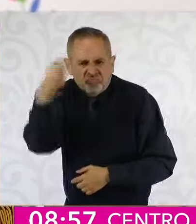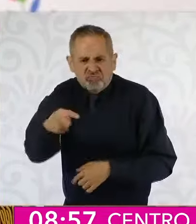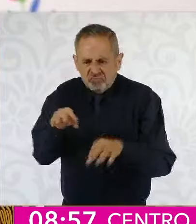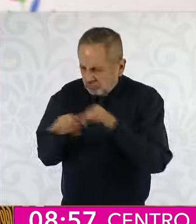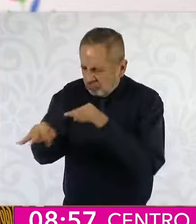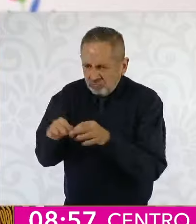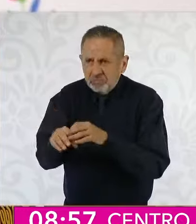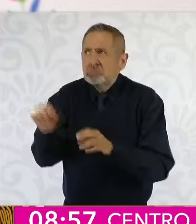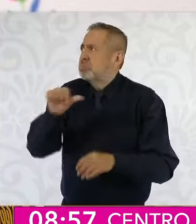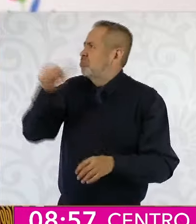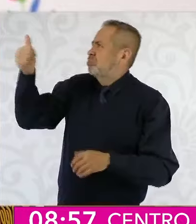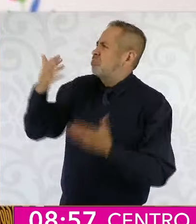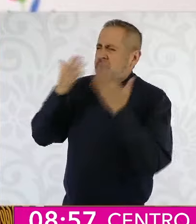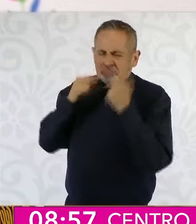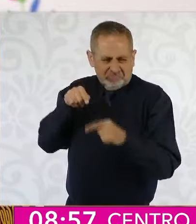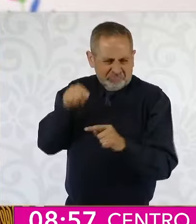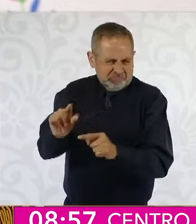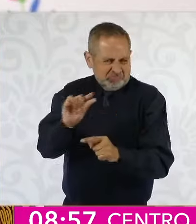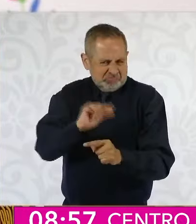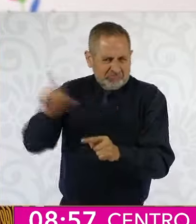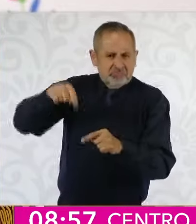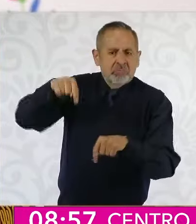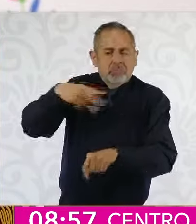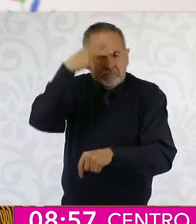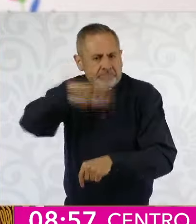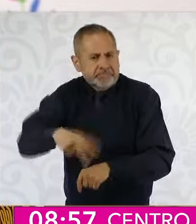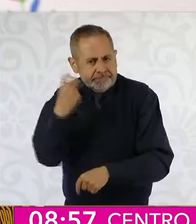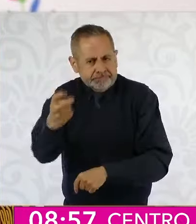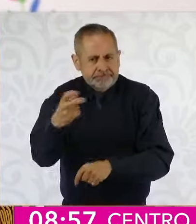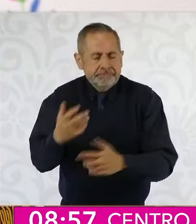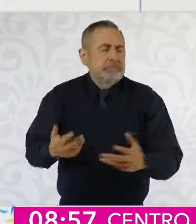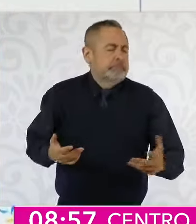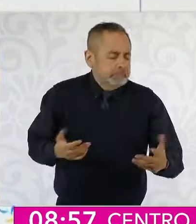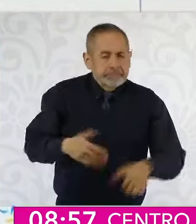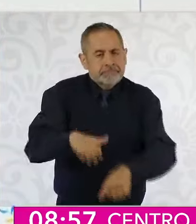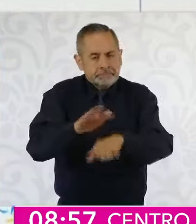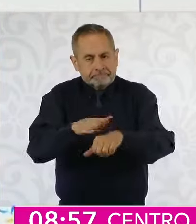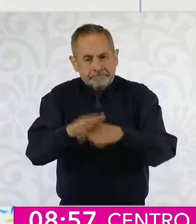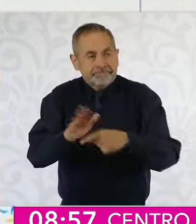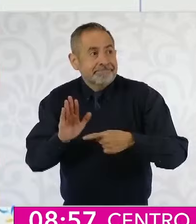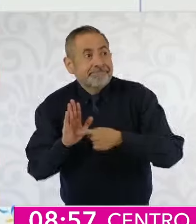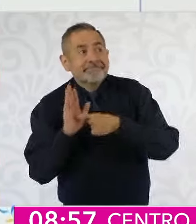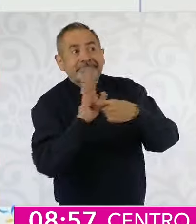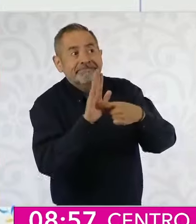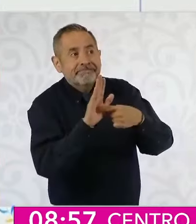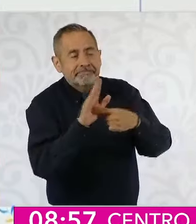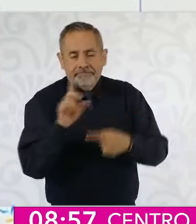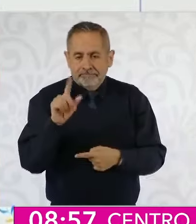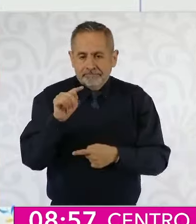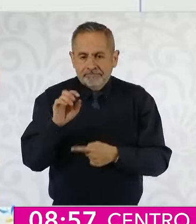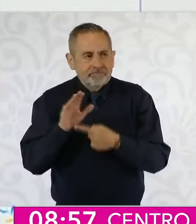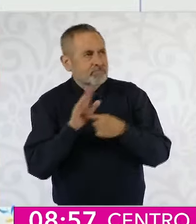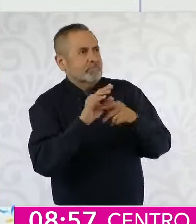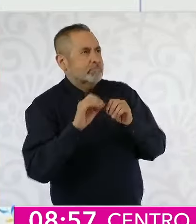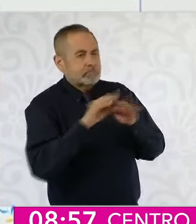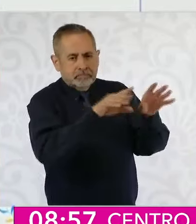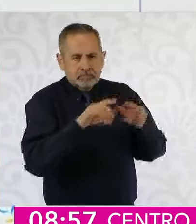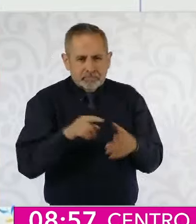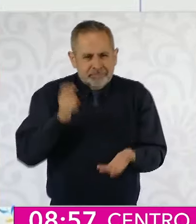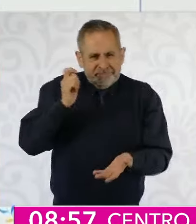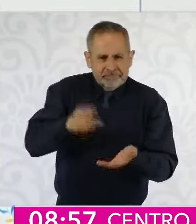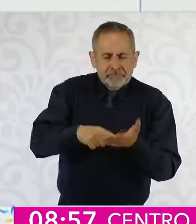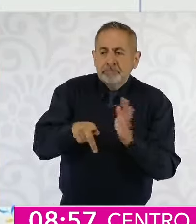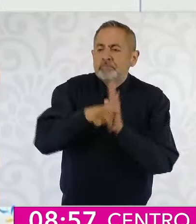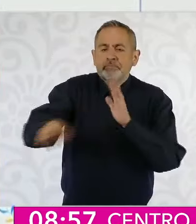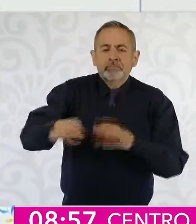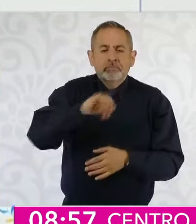como ningún otro. Entonces, también vamos a dar esos datos. Hoy sale, creo que en La Jornada, lo que